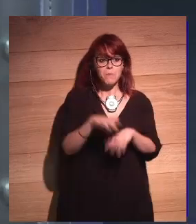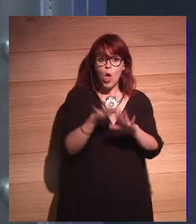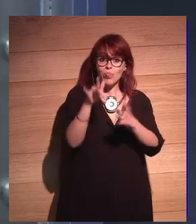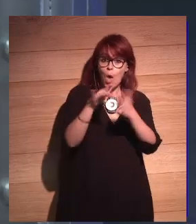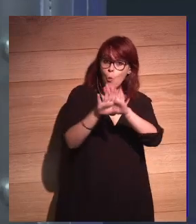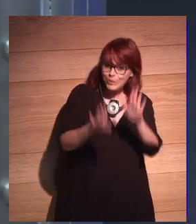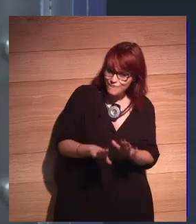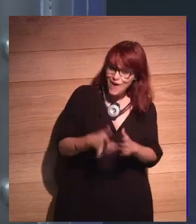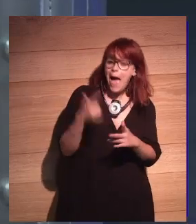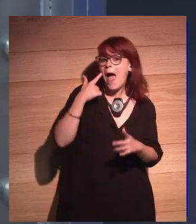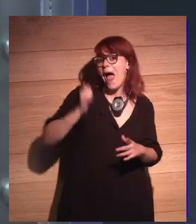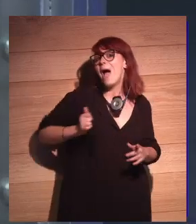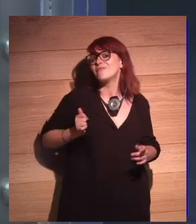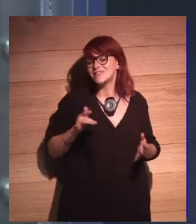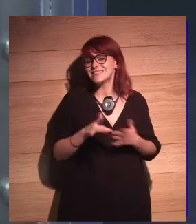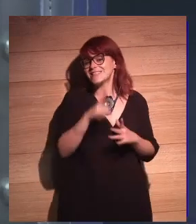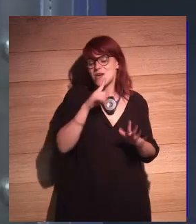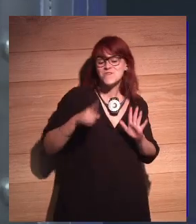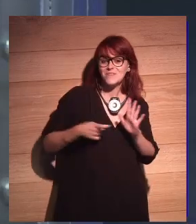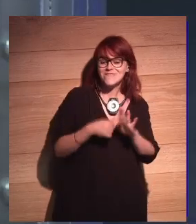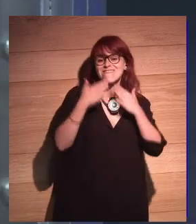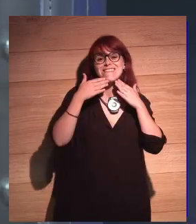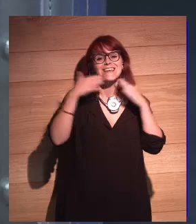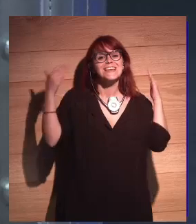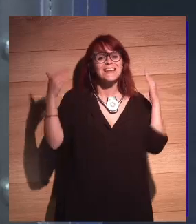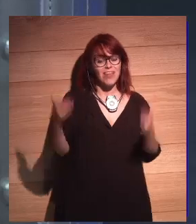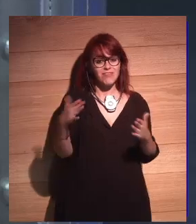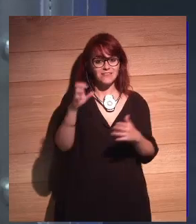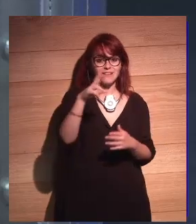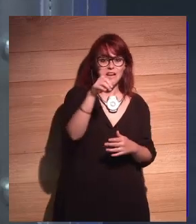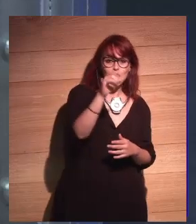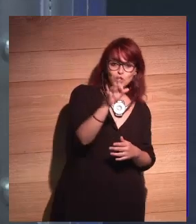día, así que hay que aprovechar a tope. Muchísimas gracias,